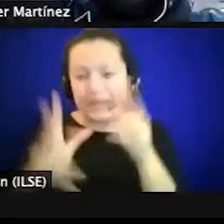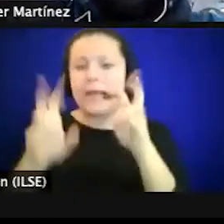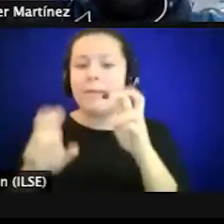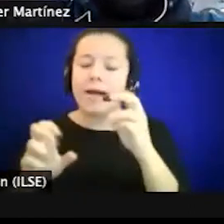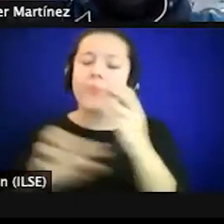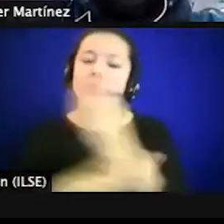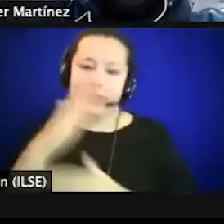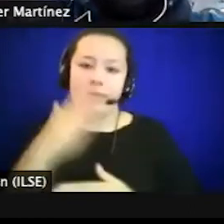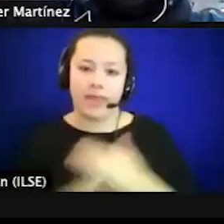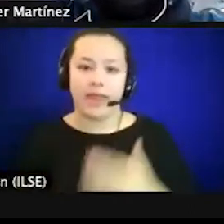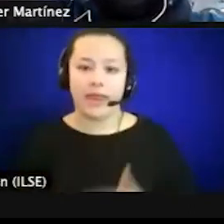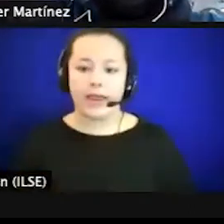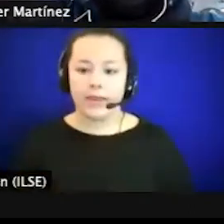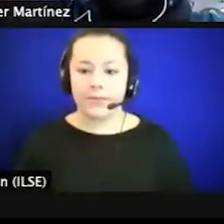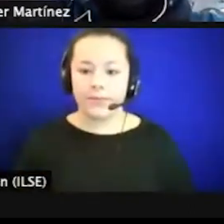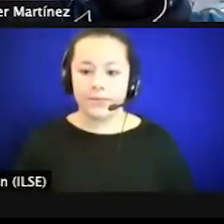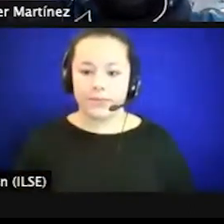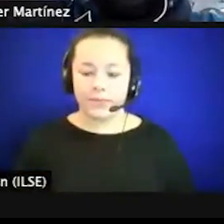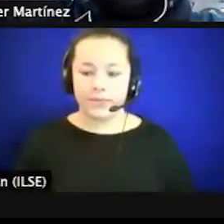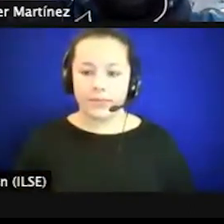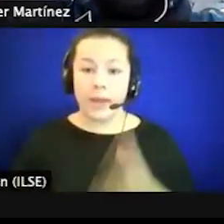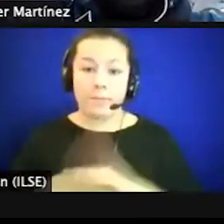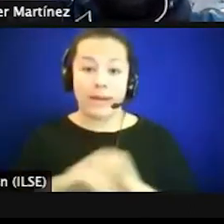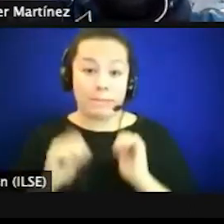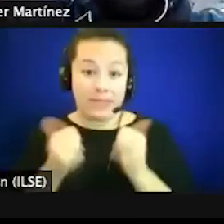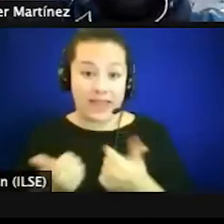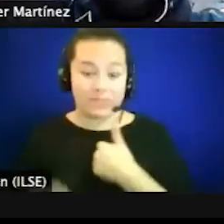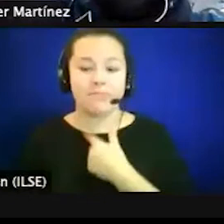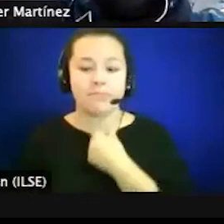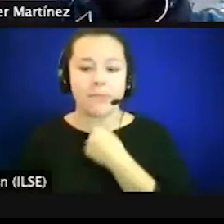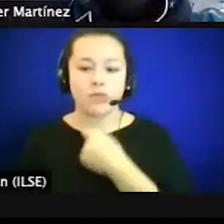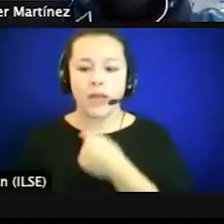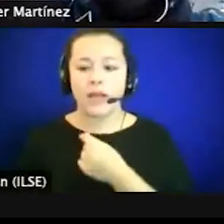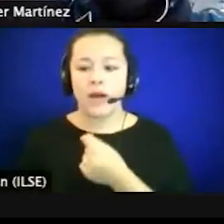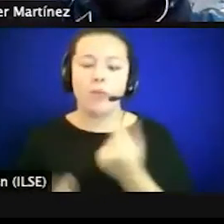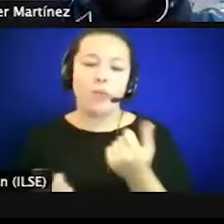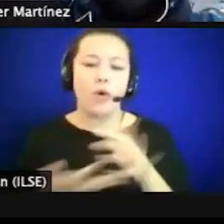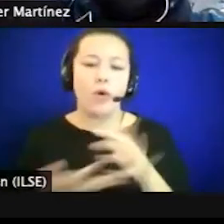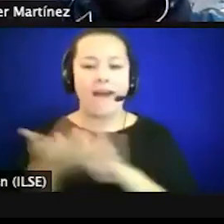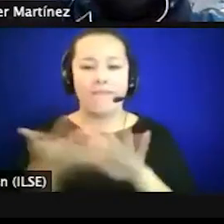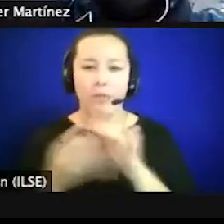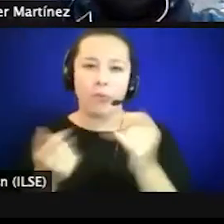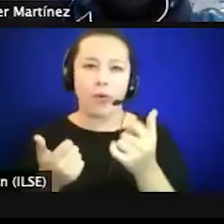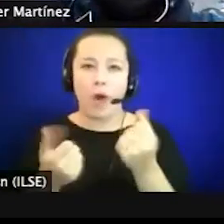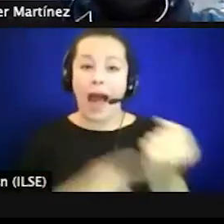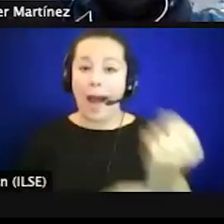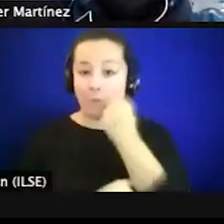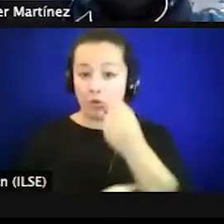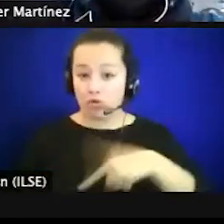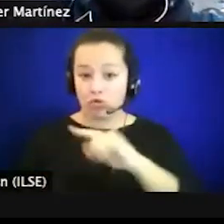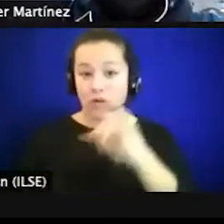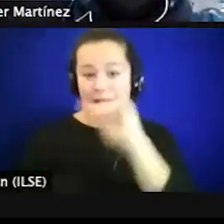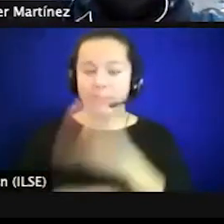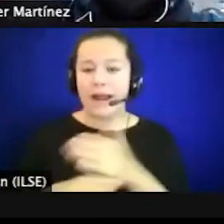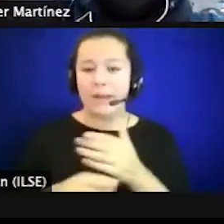discapacidad. Para empezar me gustaría hablaros un poco de las líneas de apoyo que tenemos para el emprendimiento con